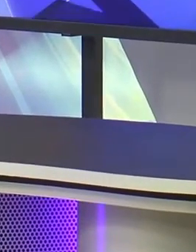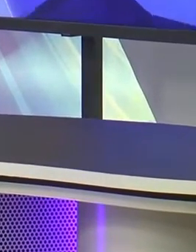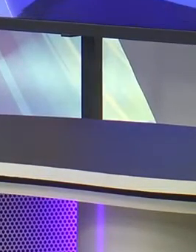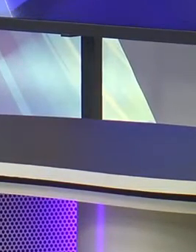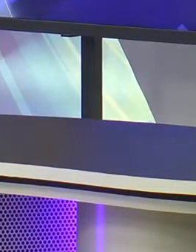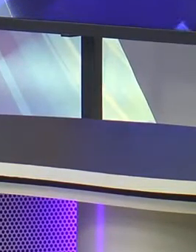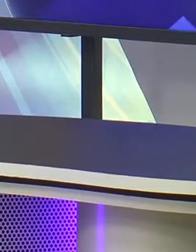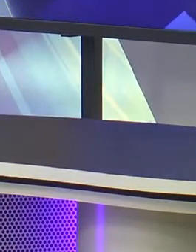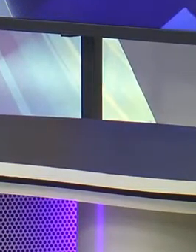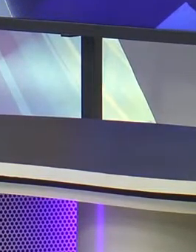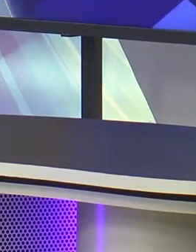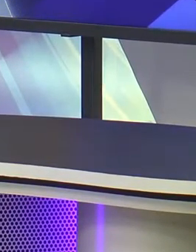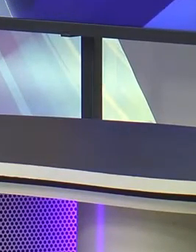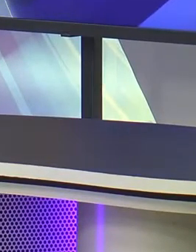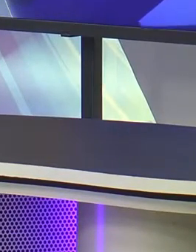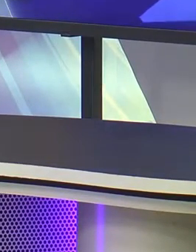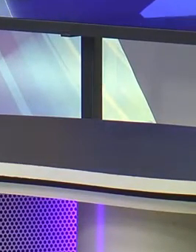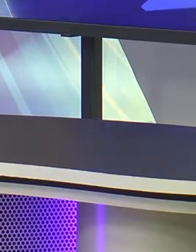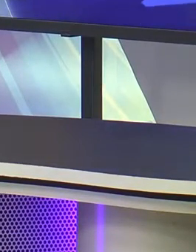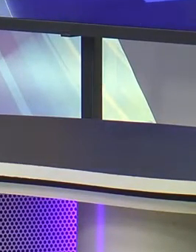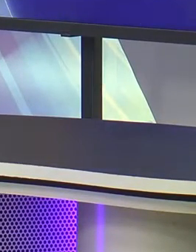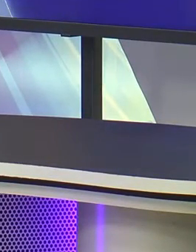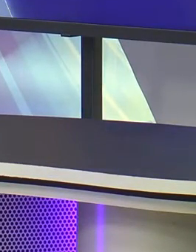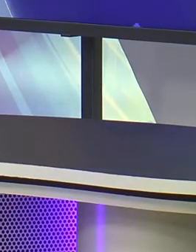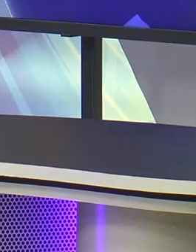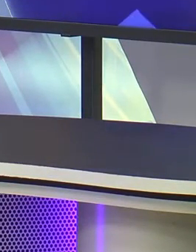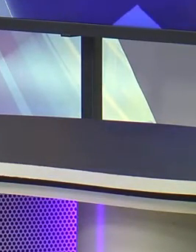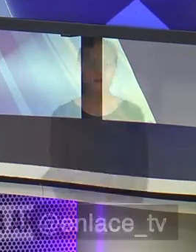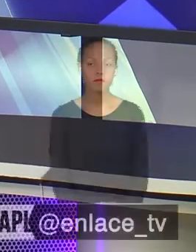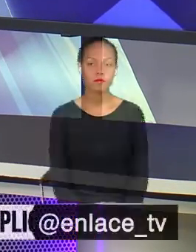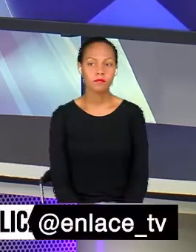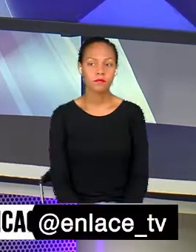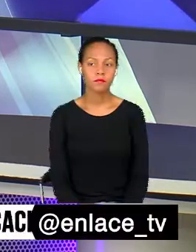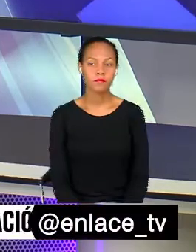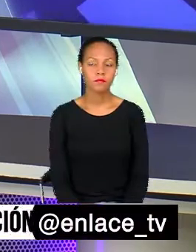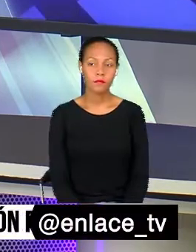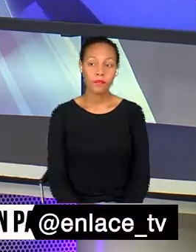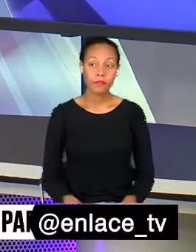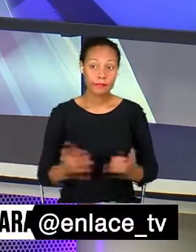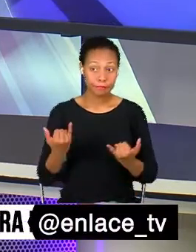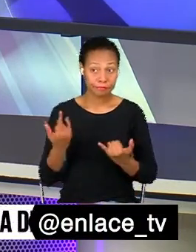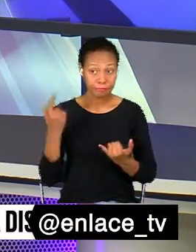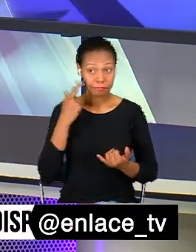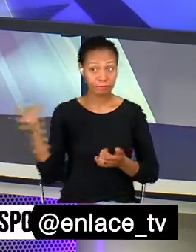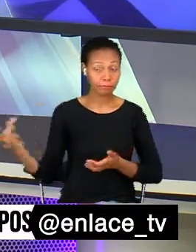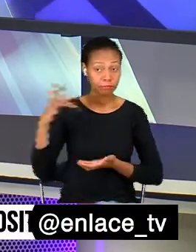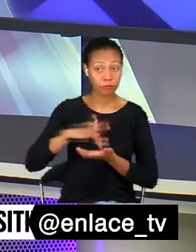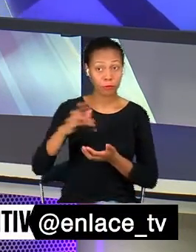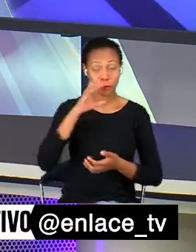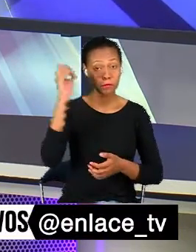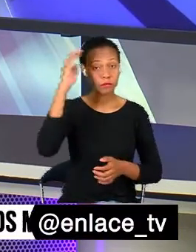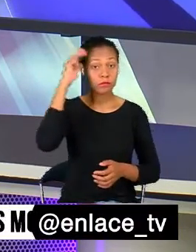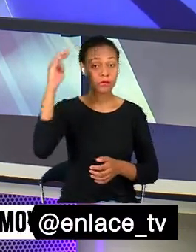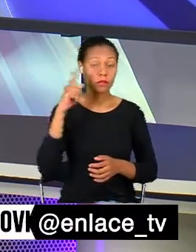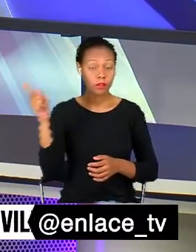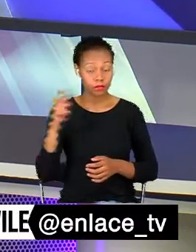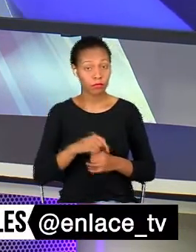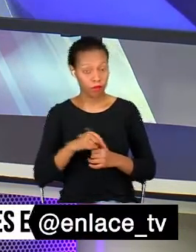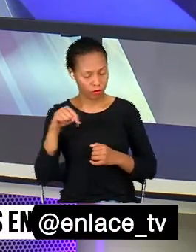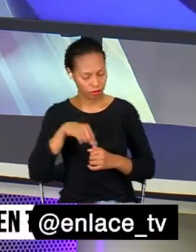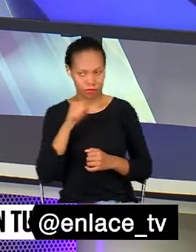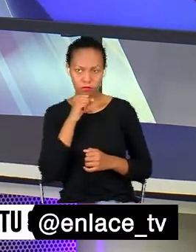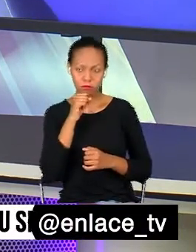En nuestro set con nosotros el teniente coronel John Falla, comandante operativo del Departamento de Policía del Magdalena Medio. Con él